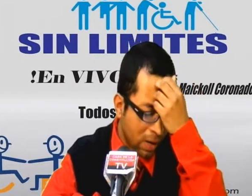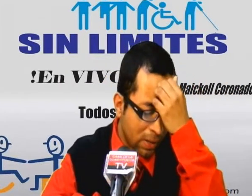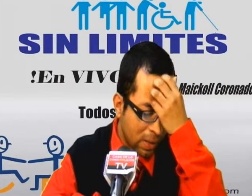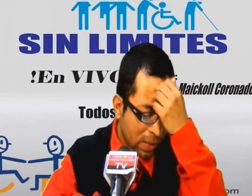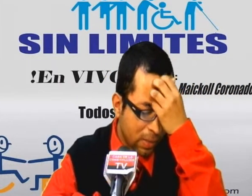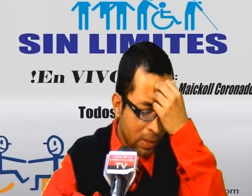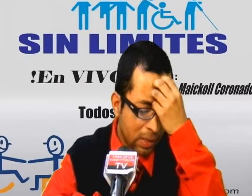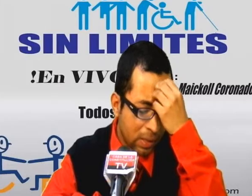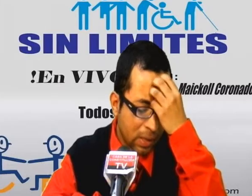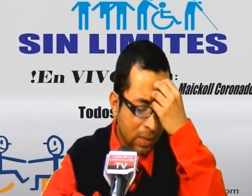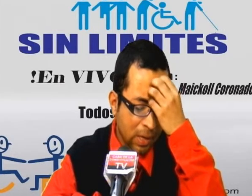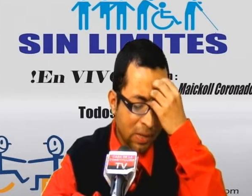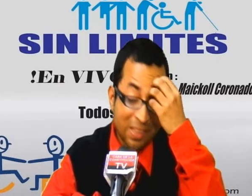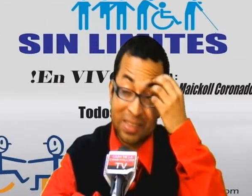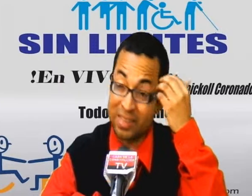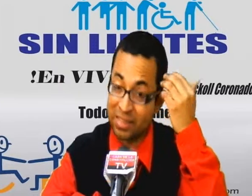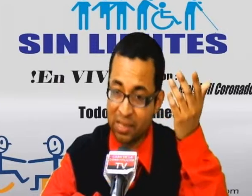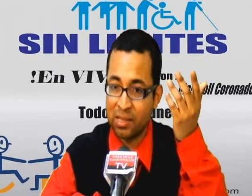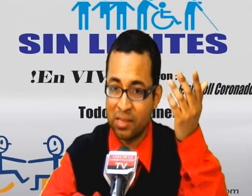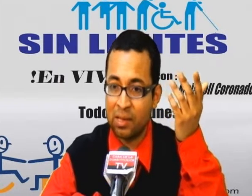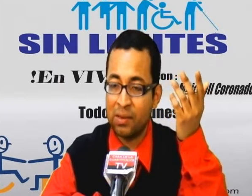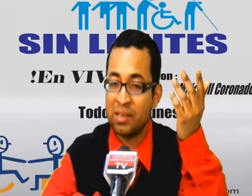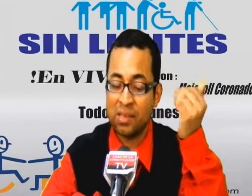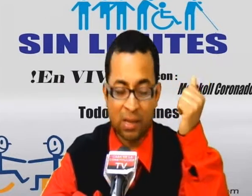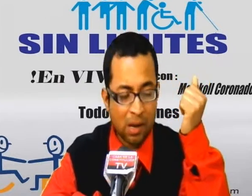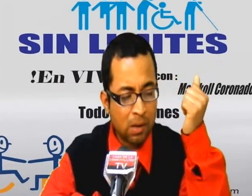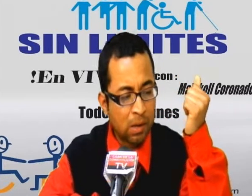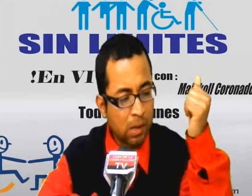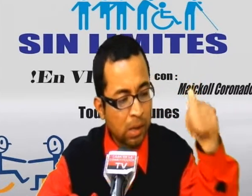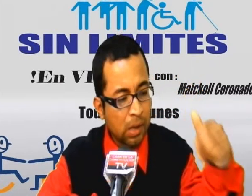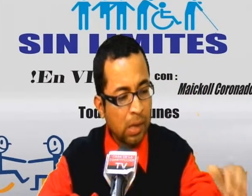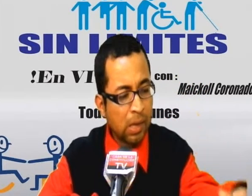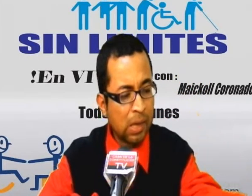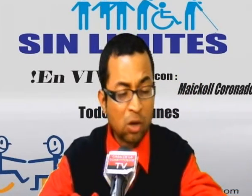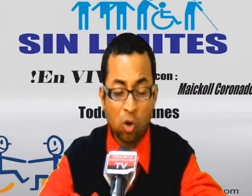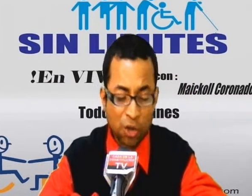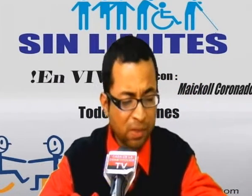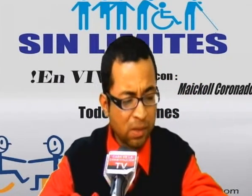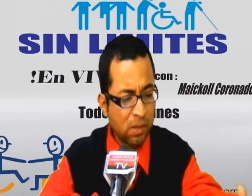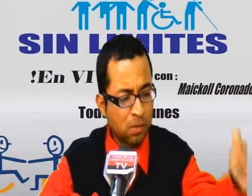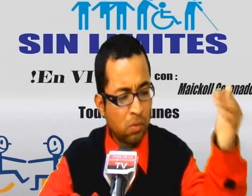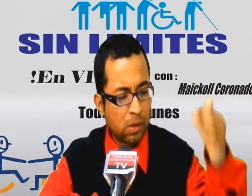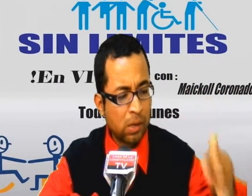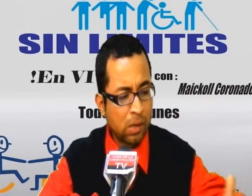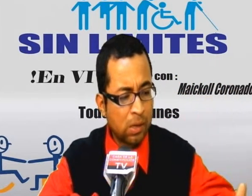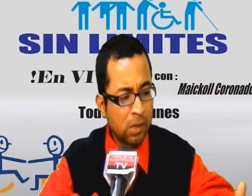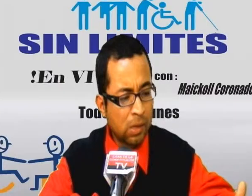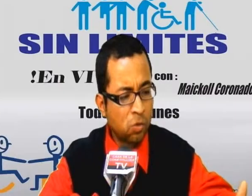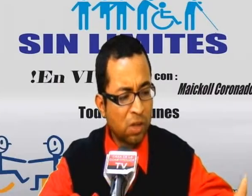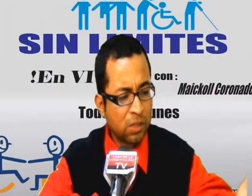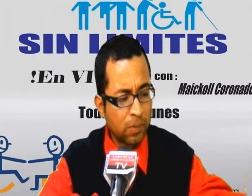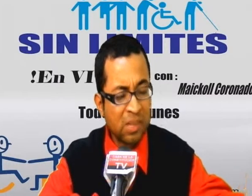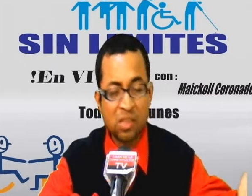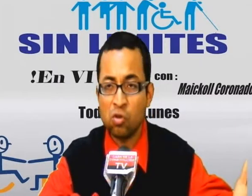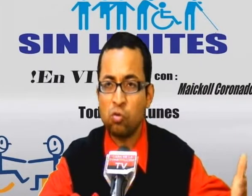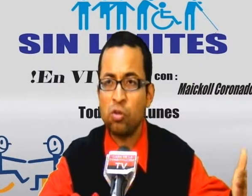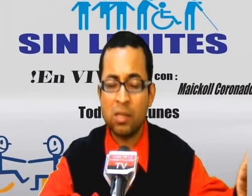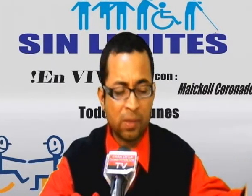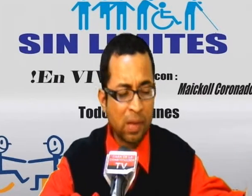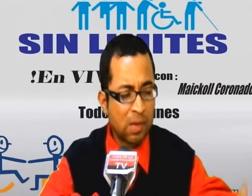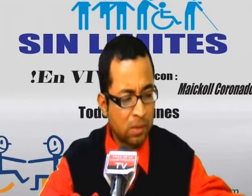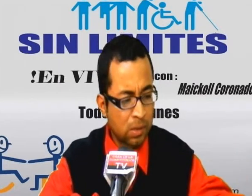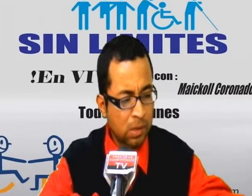conmemorando el día 16, que es el día central, CONADIS inició